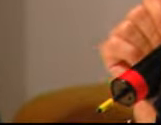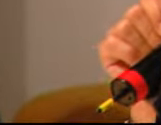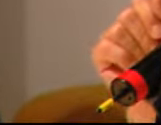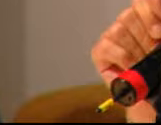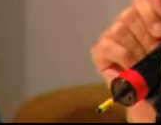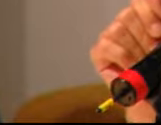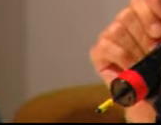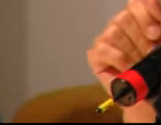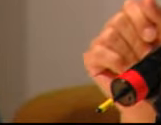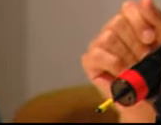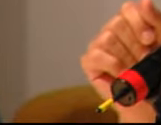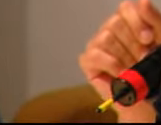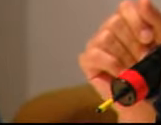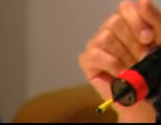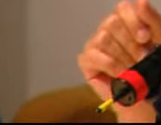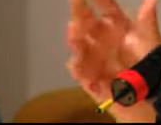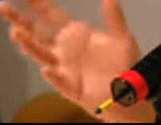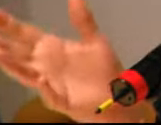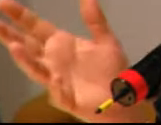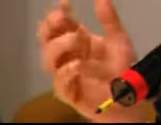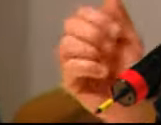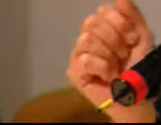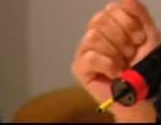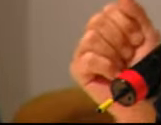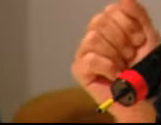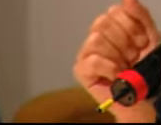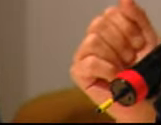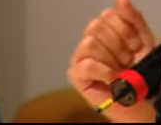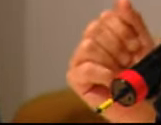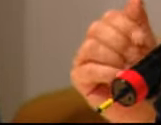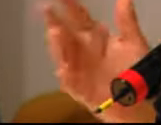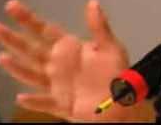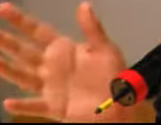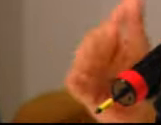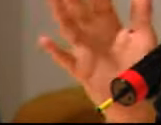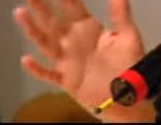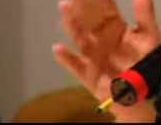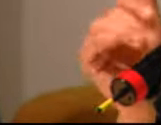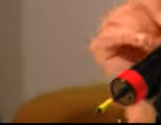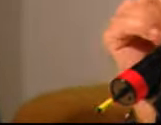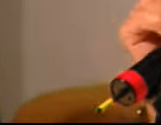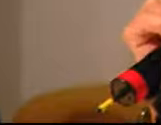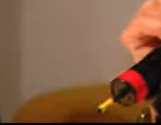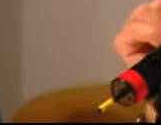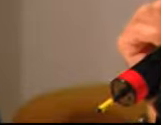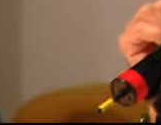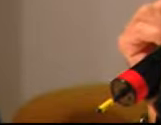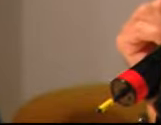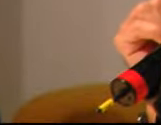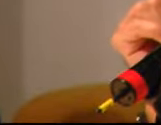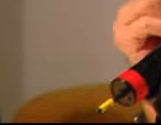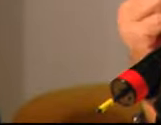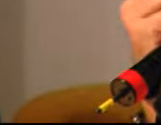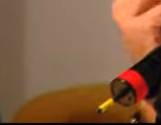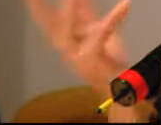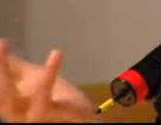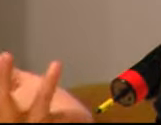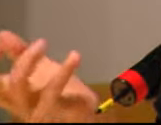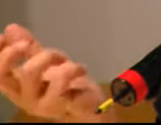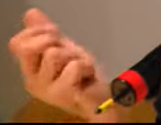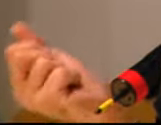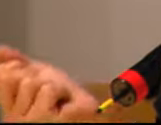de organizaciones no gubernamentales, que son 90 organizaciones en 50 países, más de 50 países del mundo,